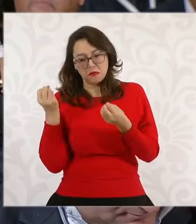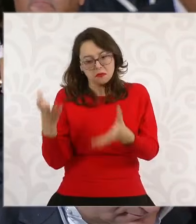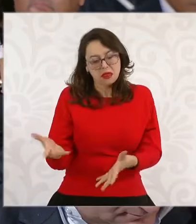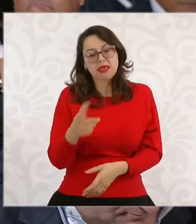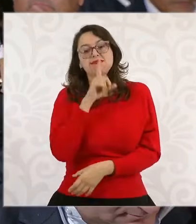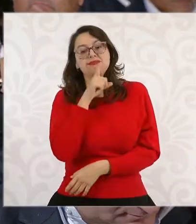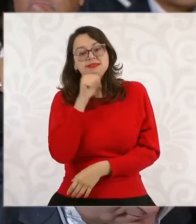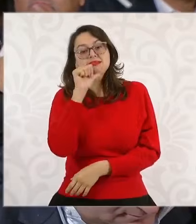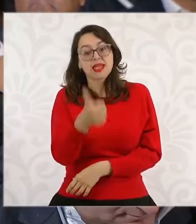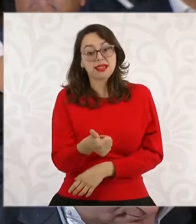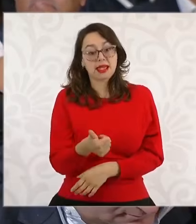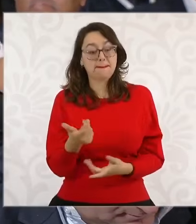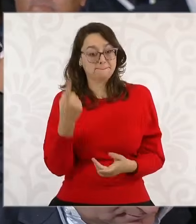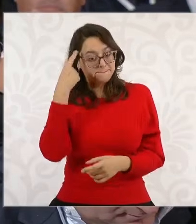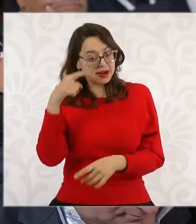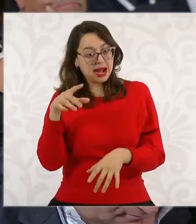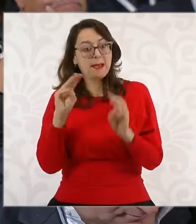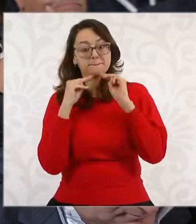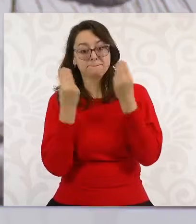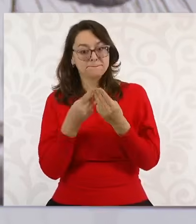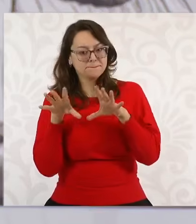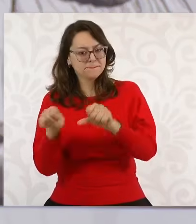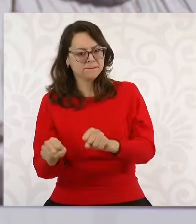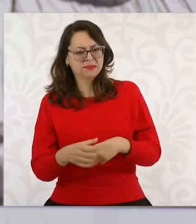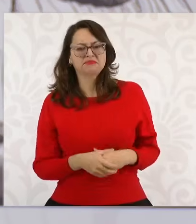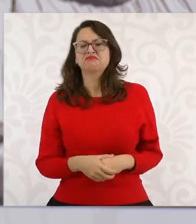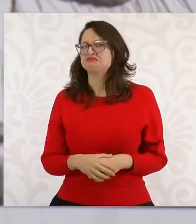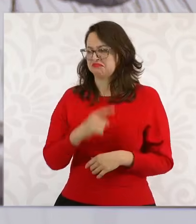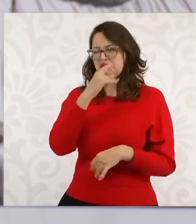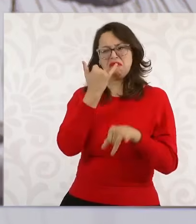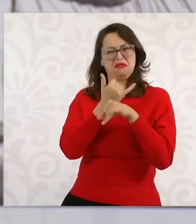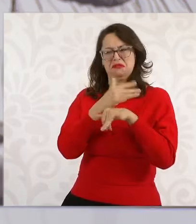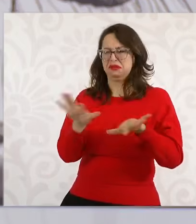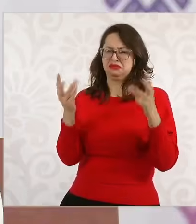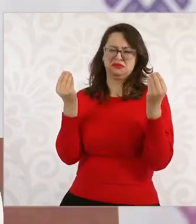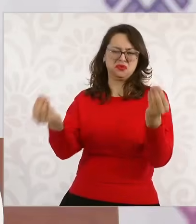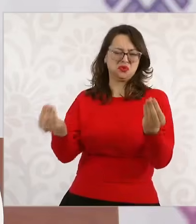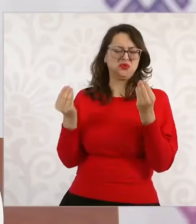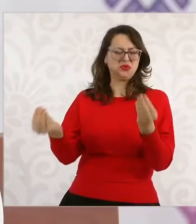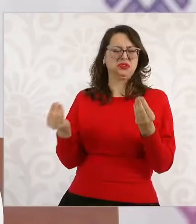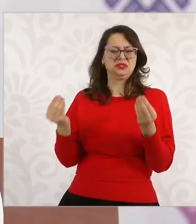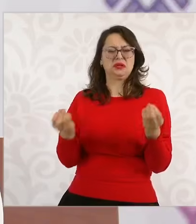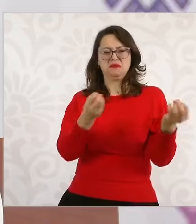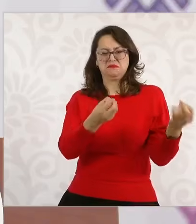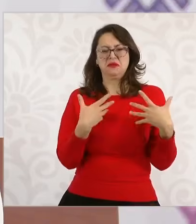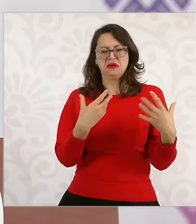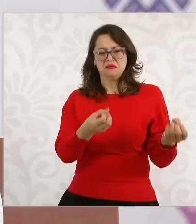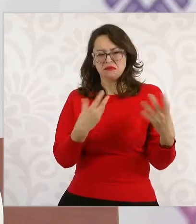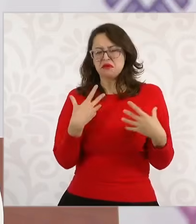exacta, pues justo para ir tras estos objetivos solamente. No, comparten mucha información, mucha. A otra pues no la tendrán,